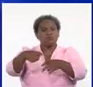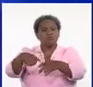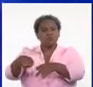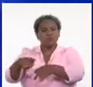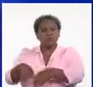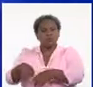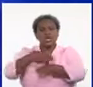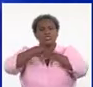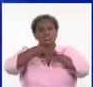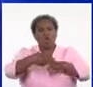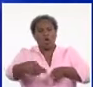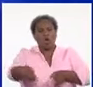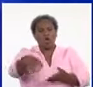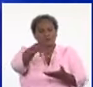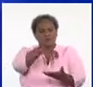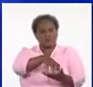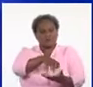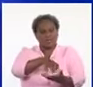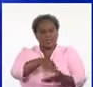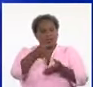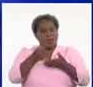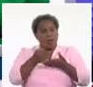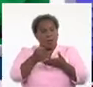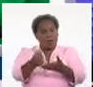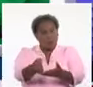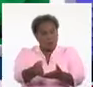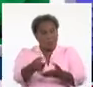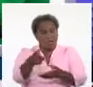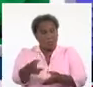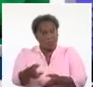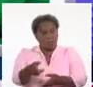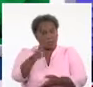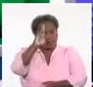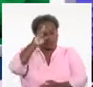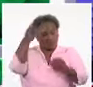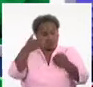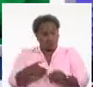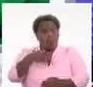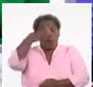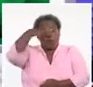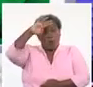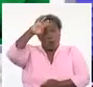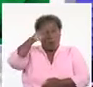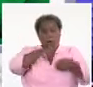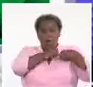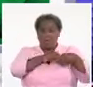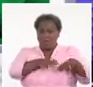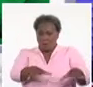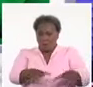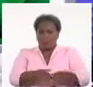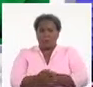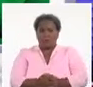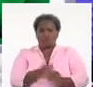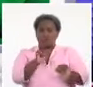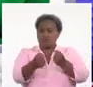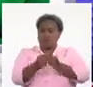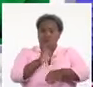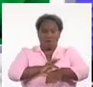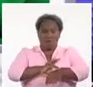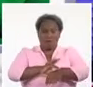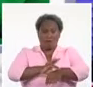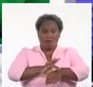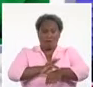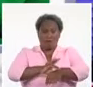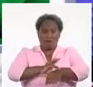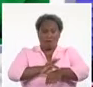centro que han permitido que la salud en nuestro país sea un ejemplo en el control de muchas enfermedades. Así que